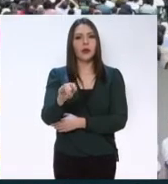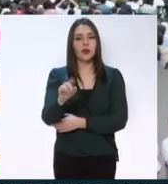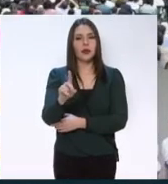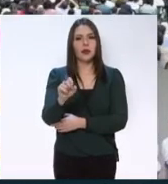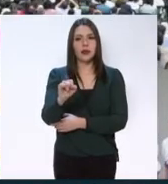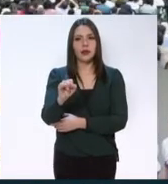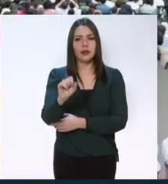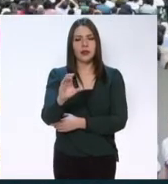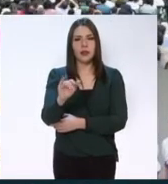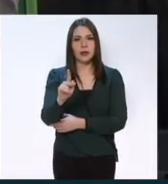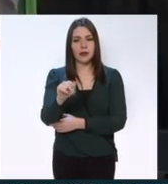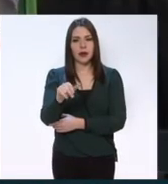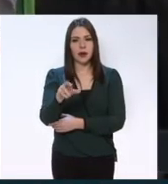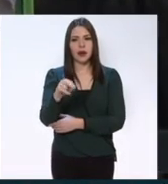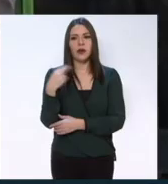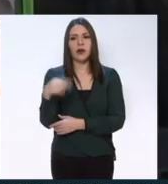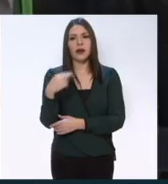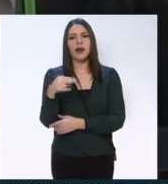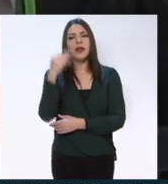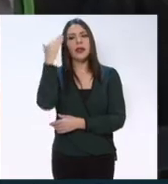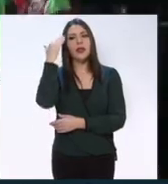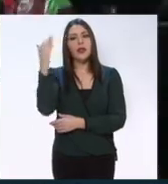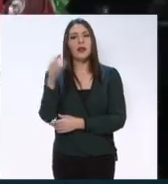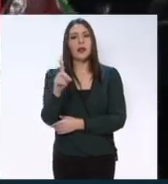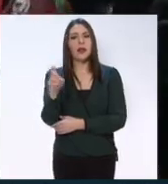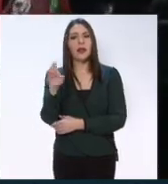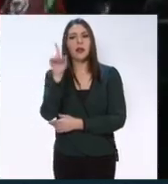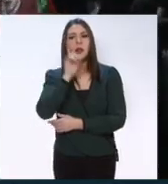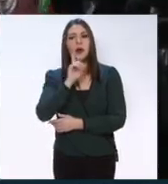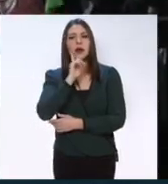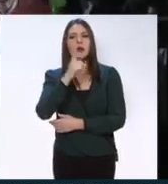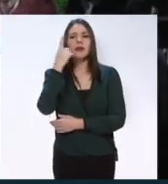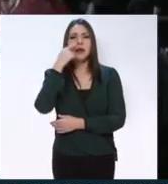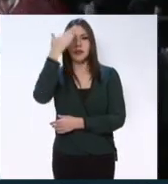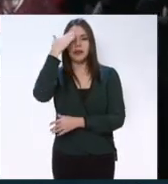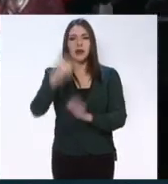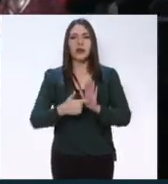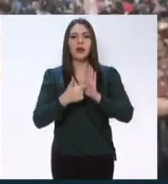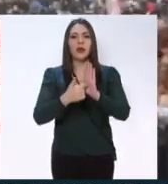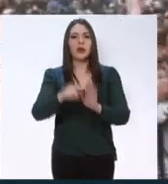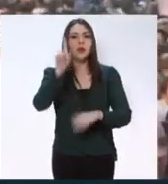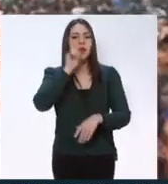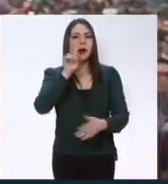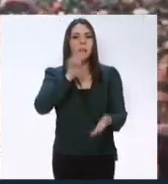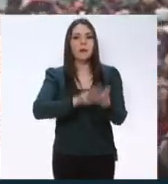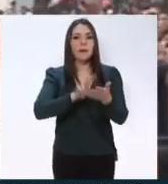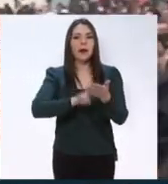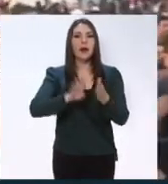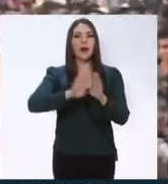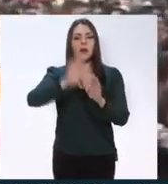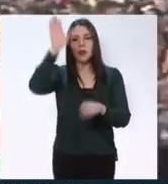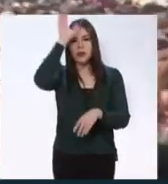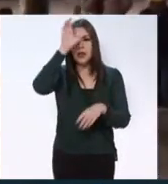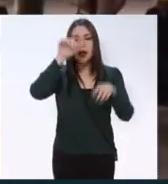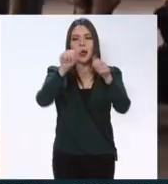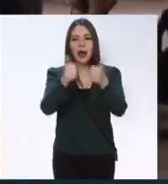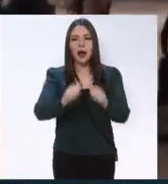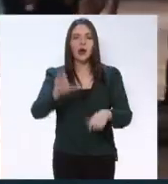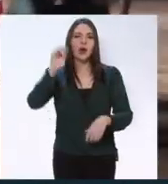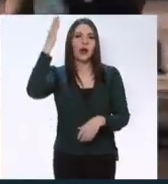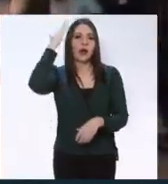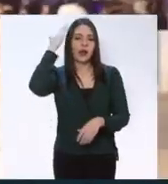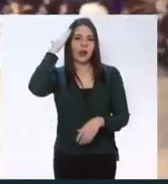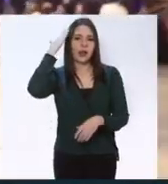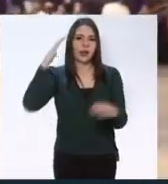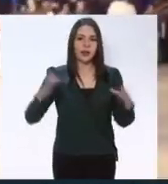llamado Tiempo de Mujeres para promover la presencia de la mujer en el campo de las artes, las ciencias y el liderazgo social. La noche